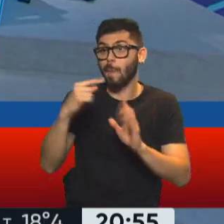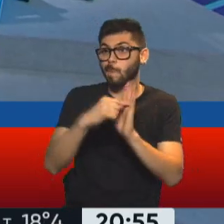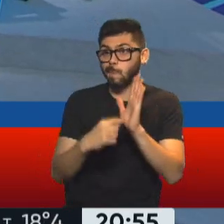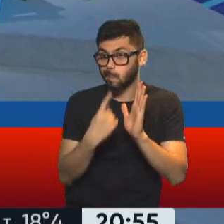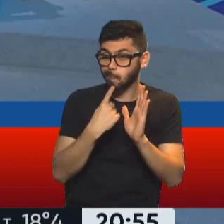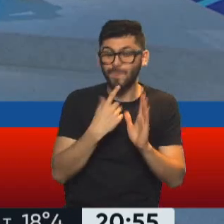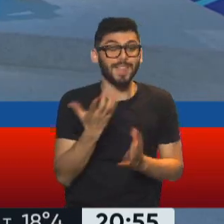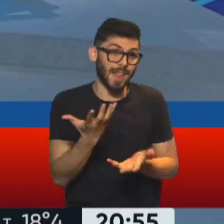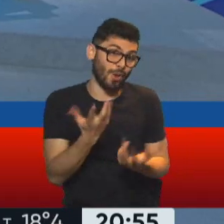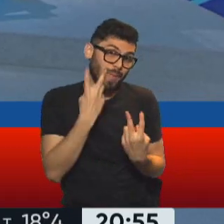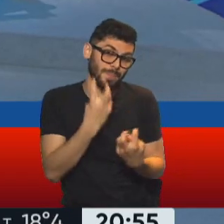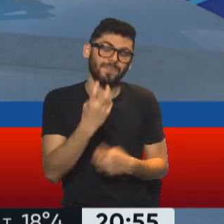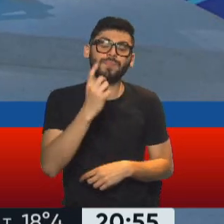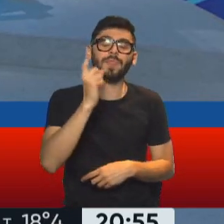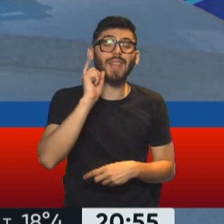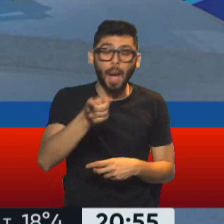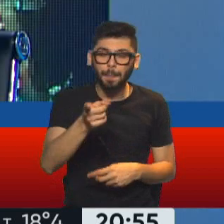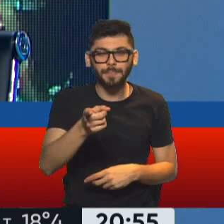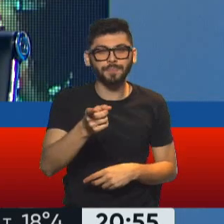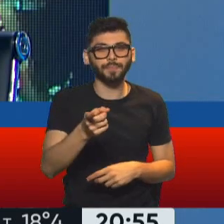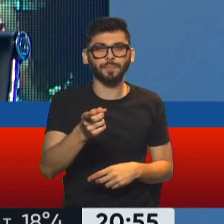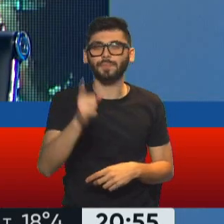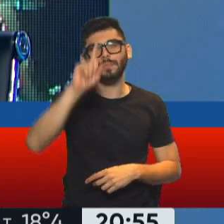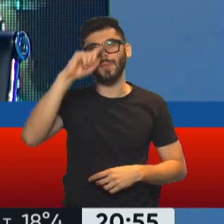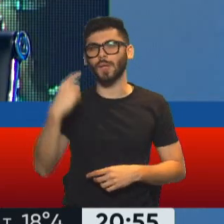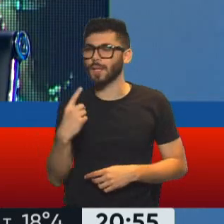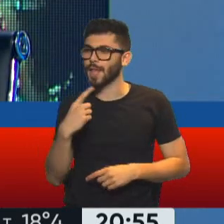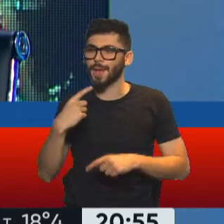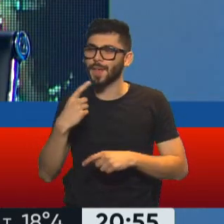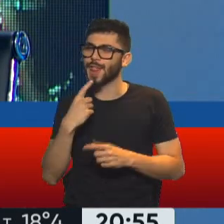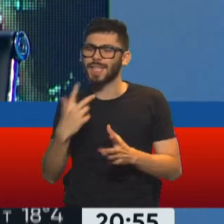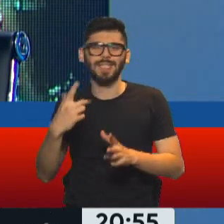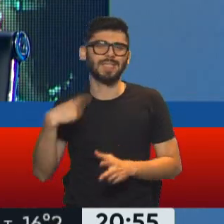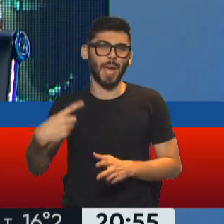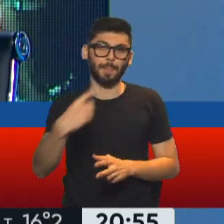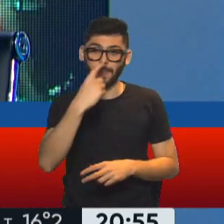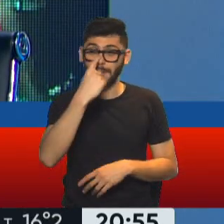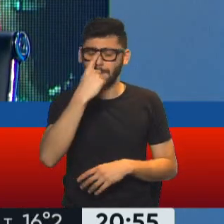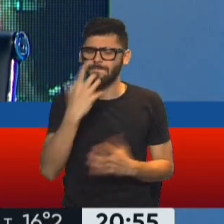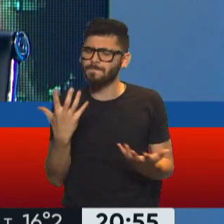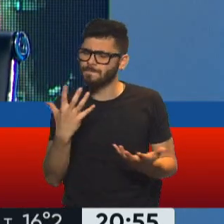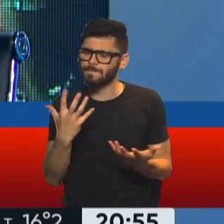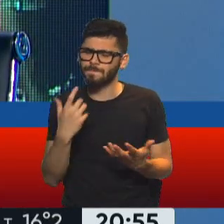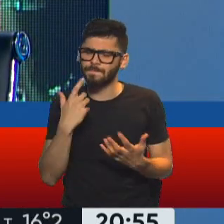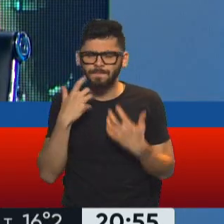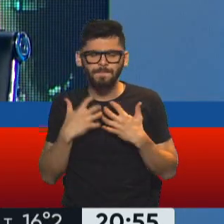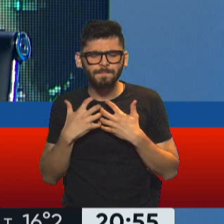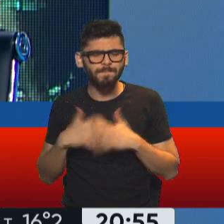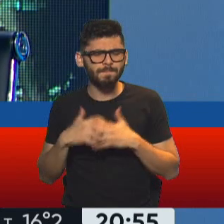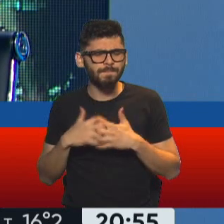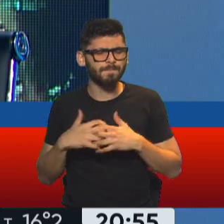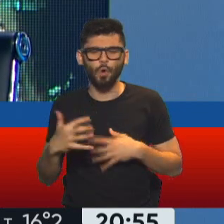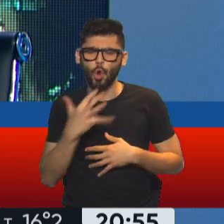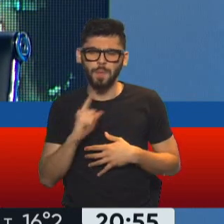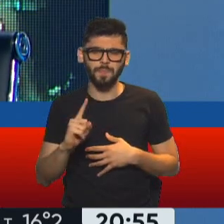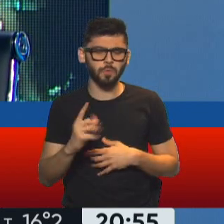No hay explicación, y siempre dice el presidente que es muy difícil entender cómo un gobernante decide que un